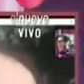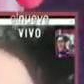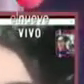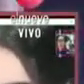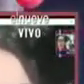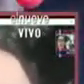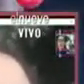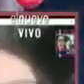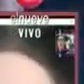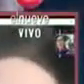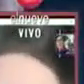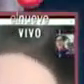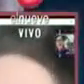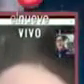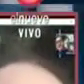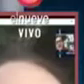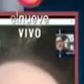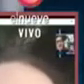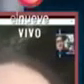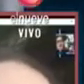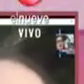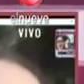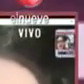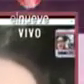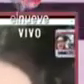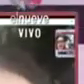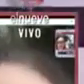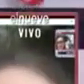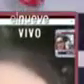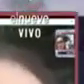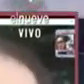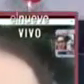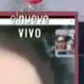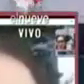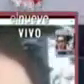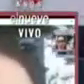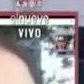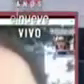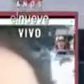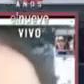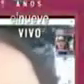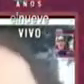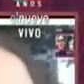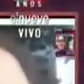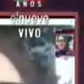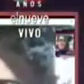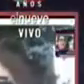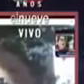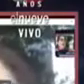te pune, que te... Es claro que yo voy a cuidar de yo tengo 2 hijos, sí. Voy a cuidar de mi